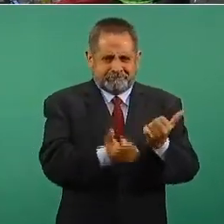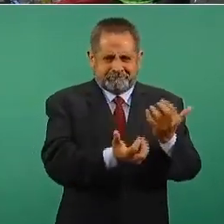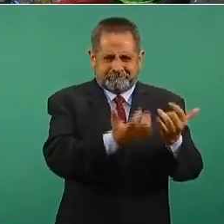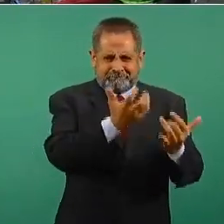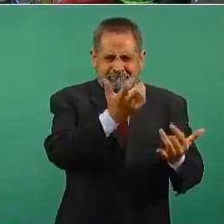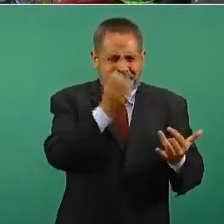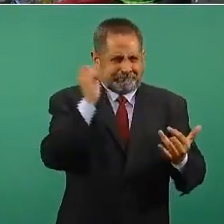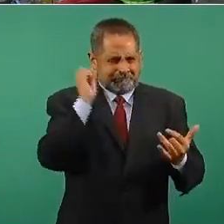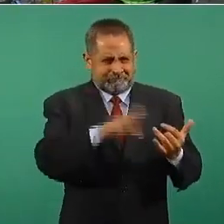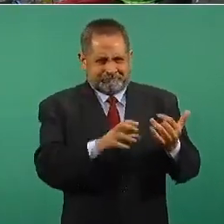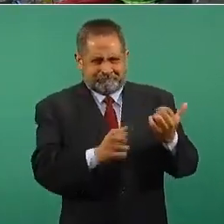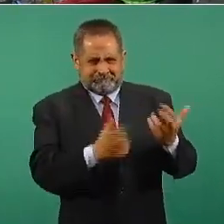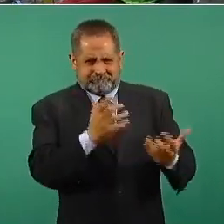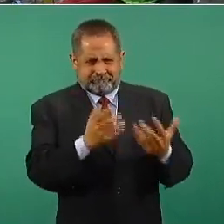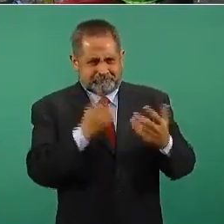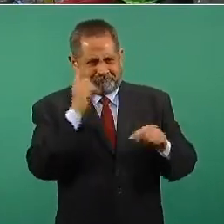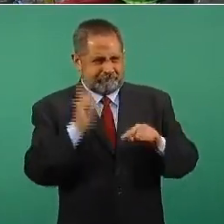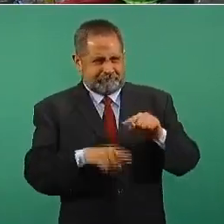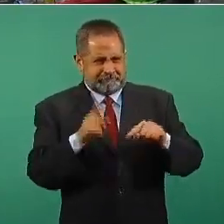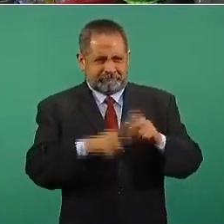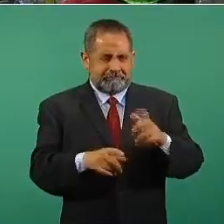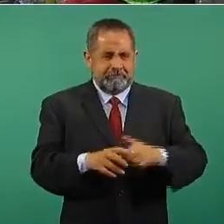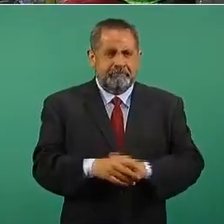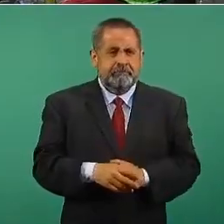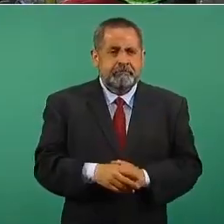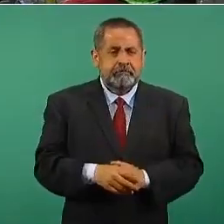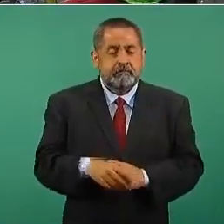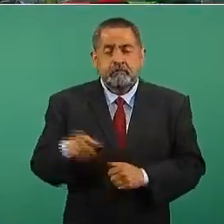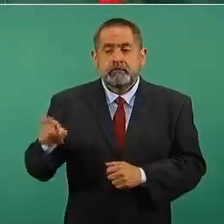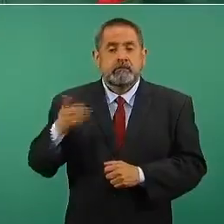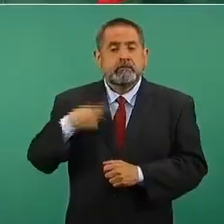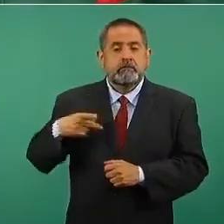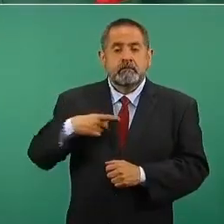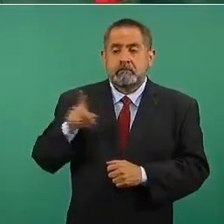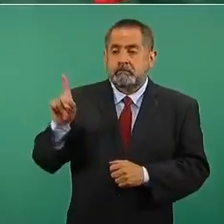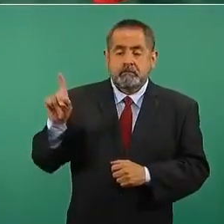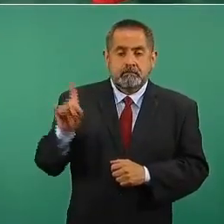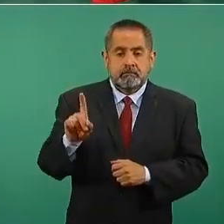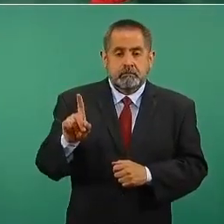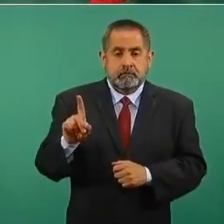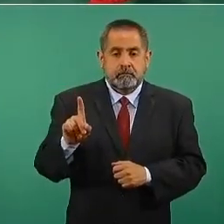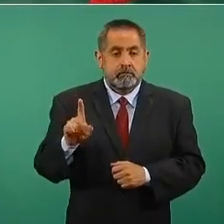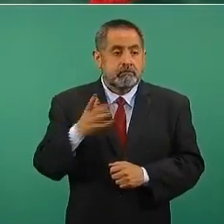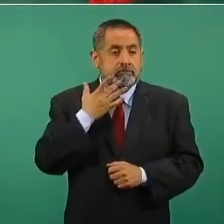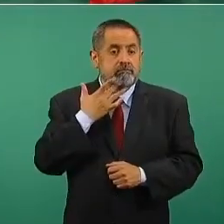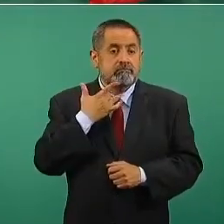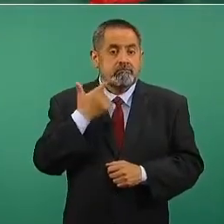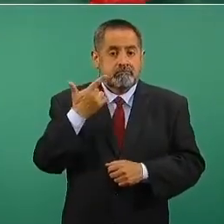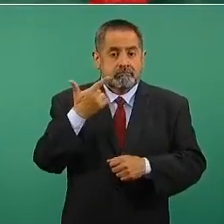para quitarla, y se ve una persona con gasolina,